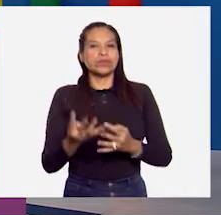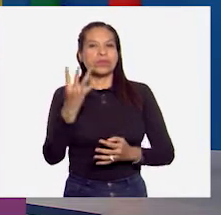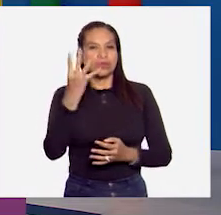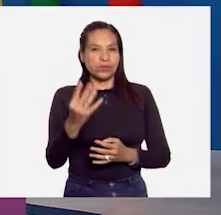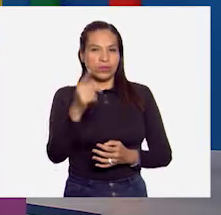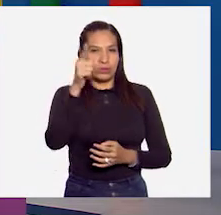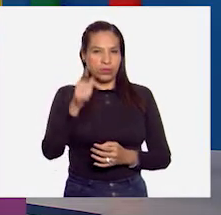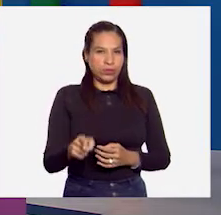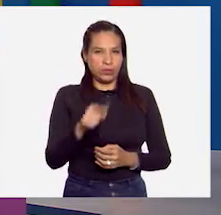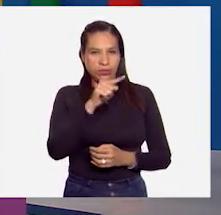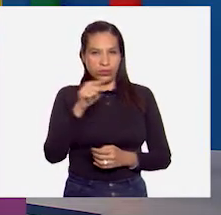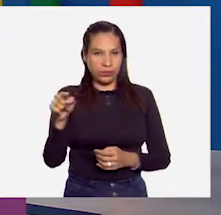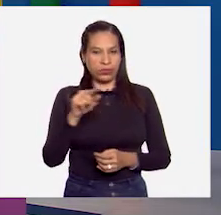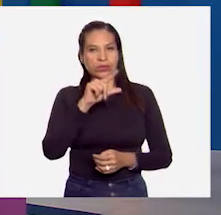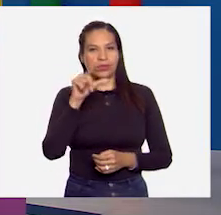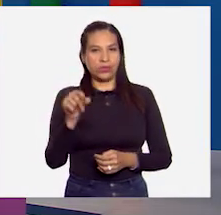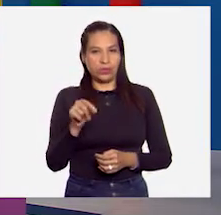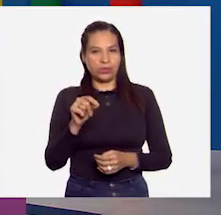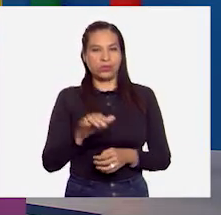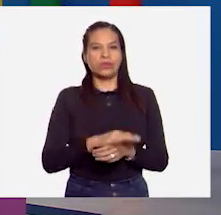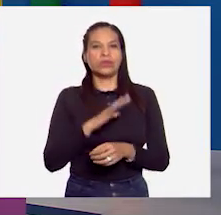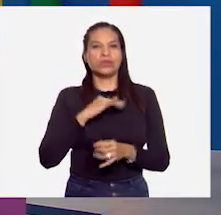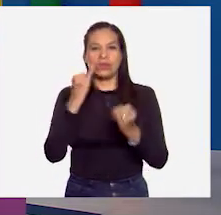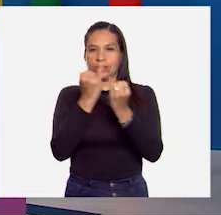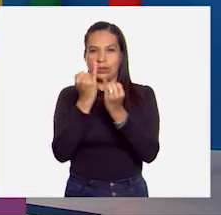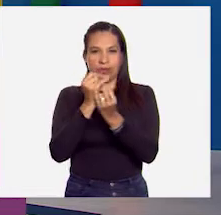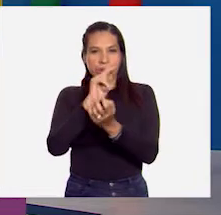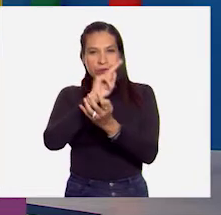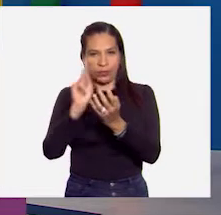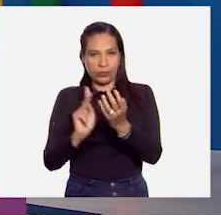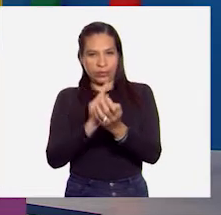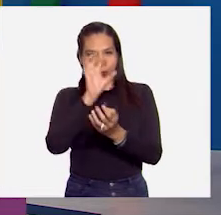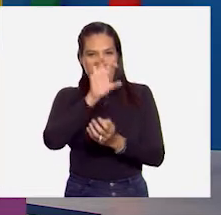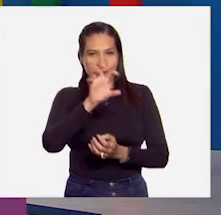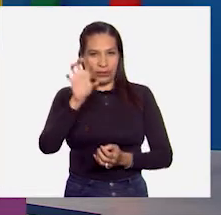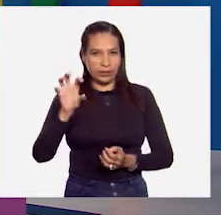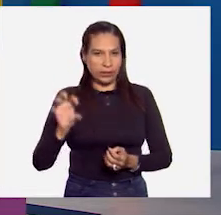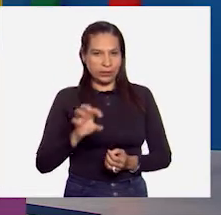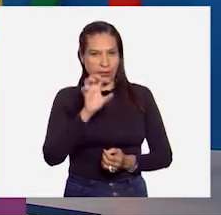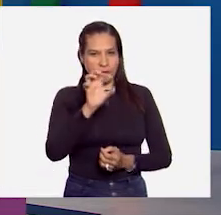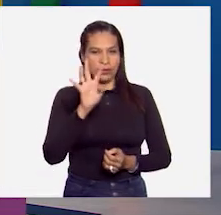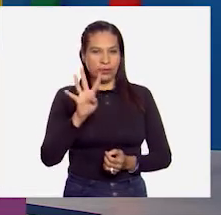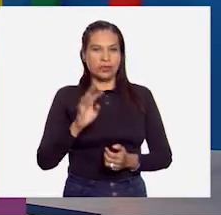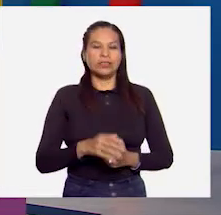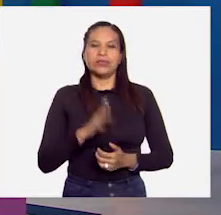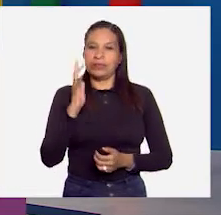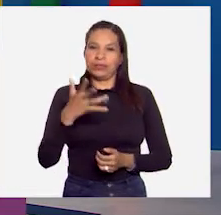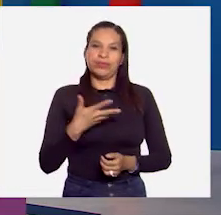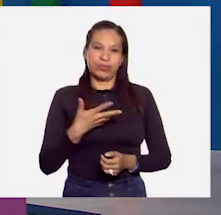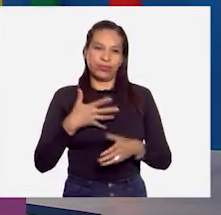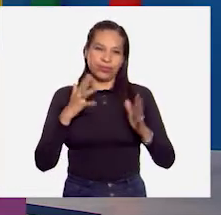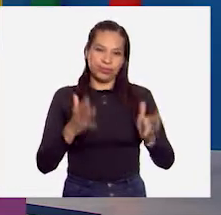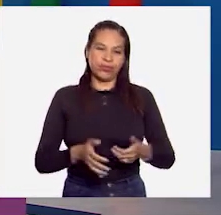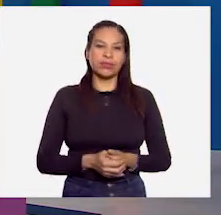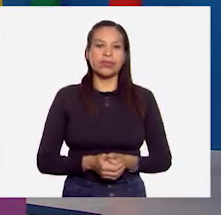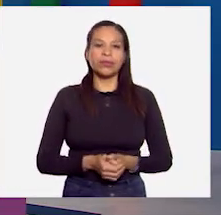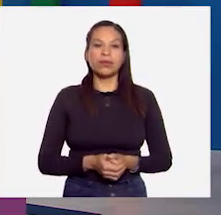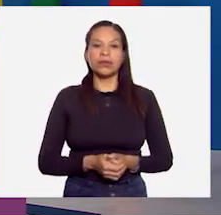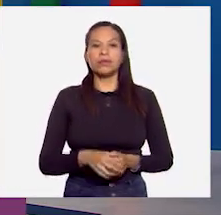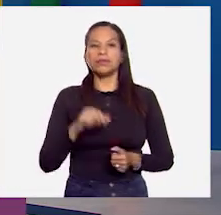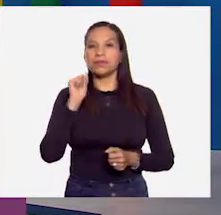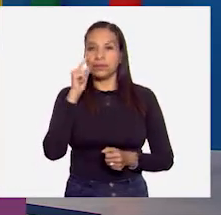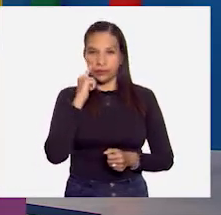cuatro cuartos y lo divides en partes iguales. Por aquí ya lo tengo. Sería